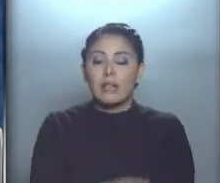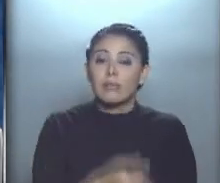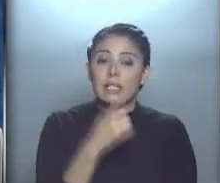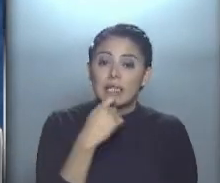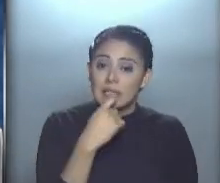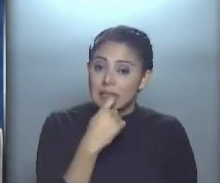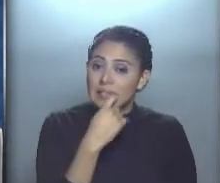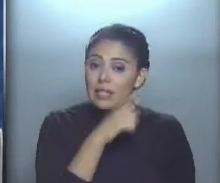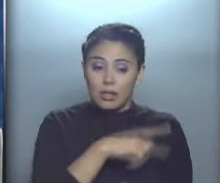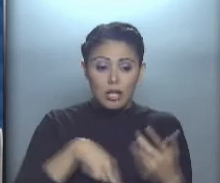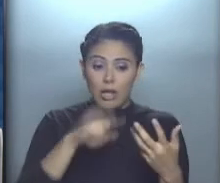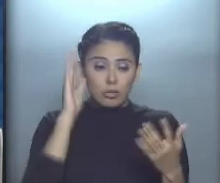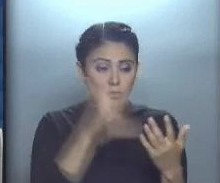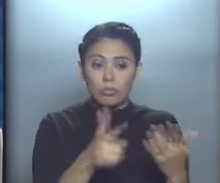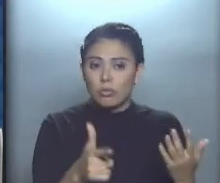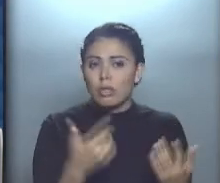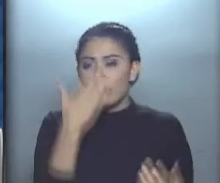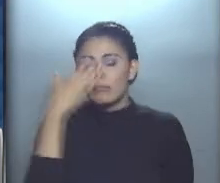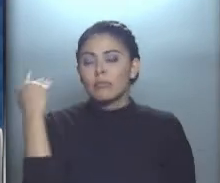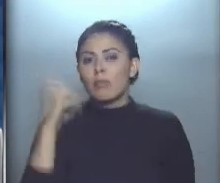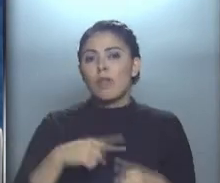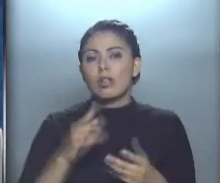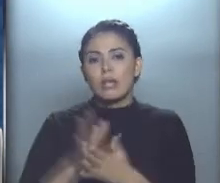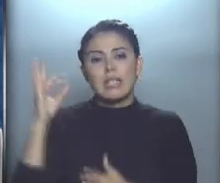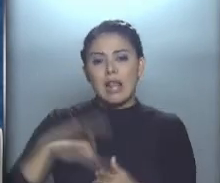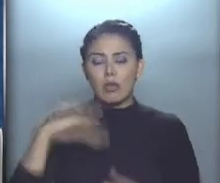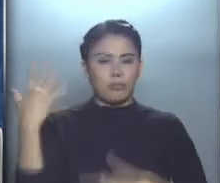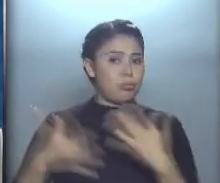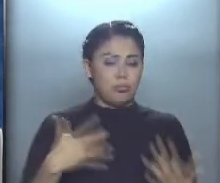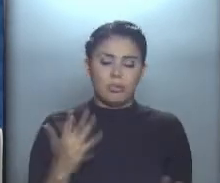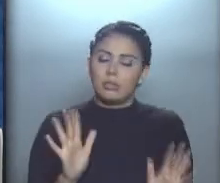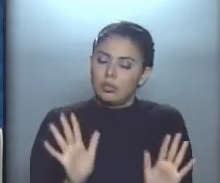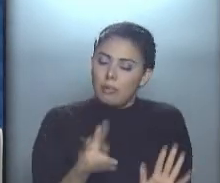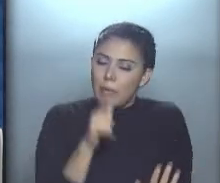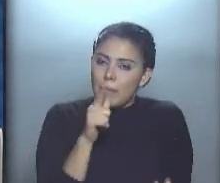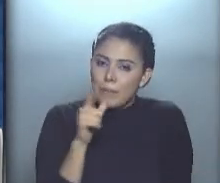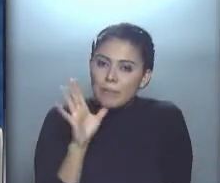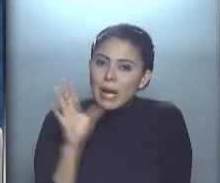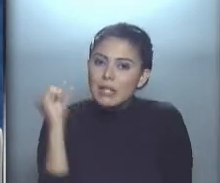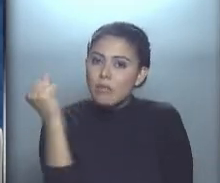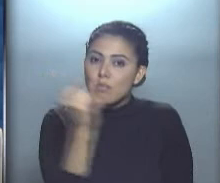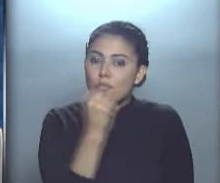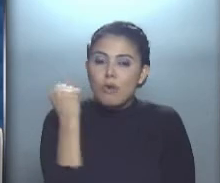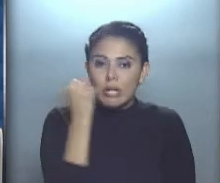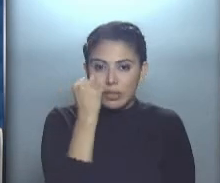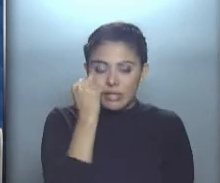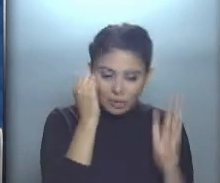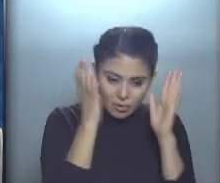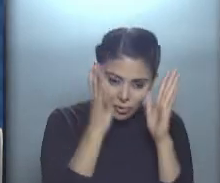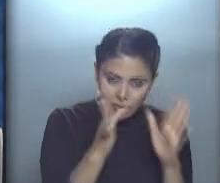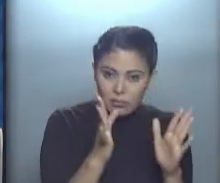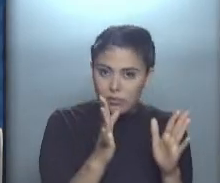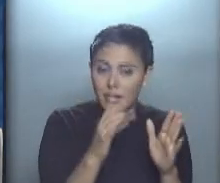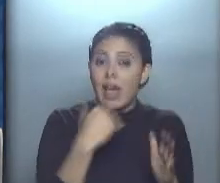se distorsiona absolutamente la política salarial. Por eso, me parece que es muy importante remarcar la cuestión.